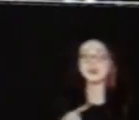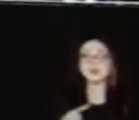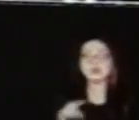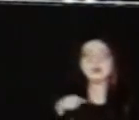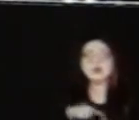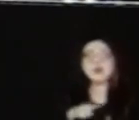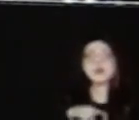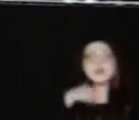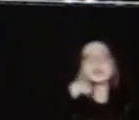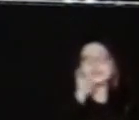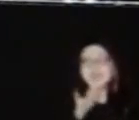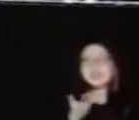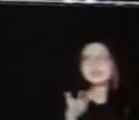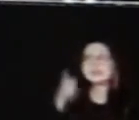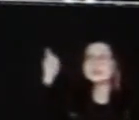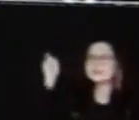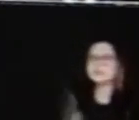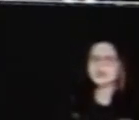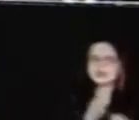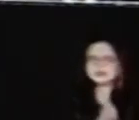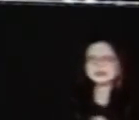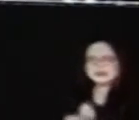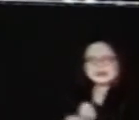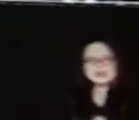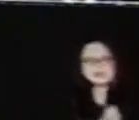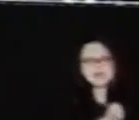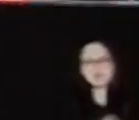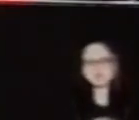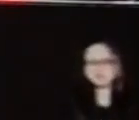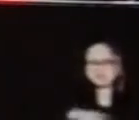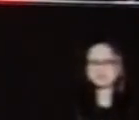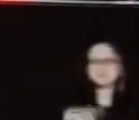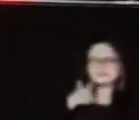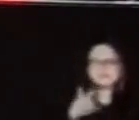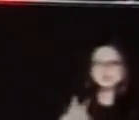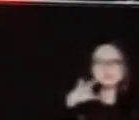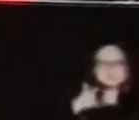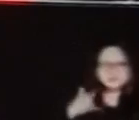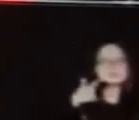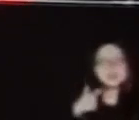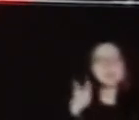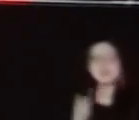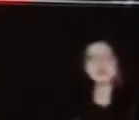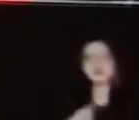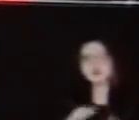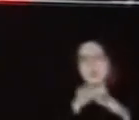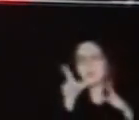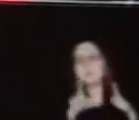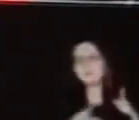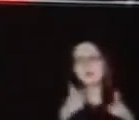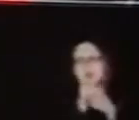se luchó por abolir la esclavitud y alcanzar la soberanía nacional.